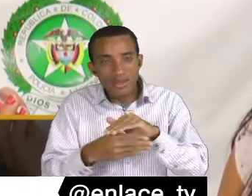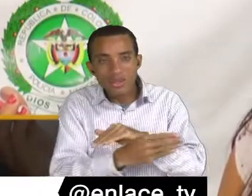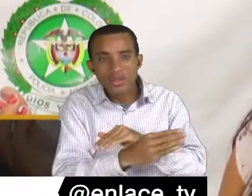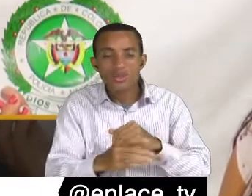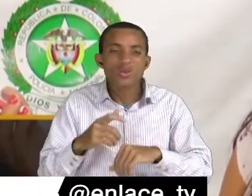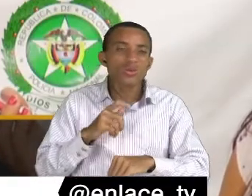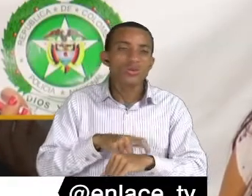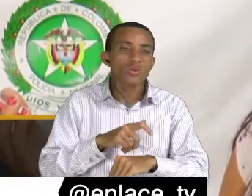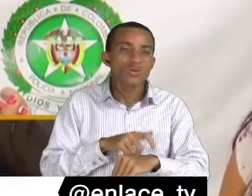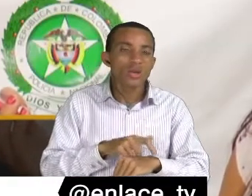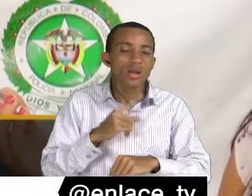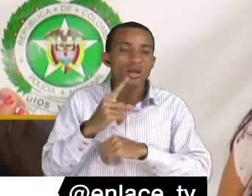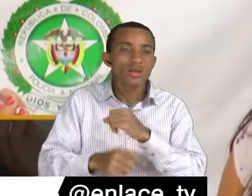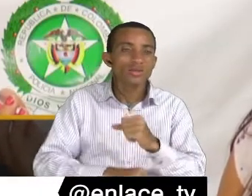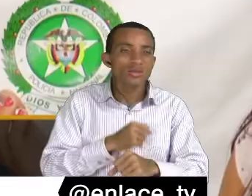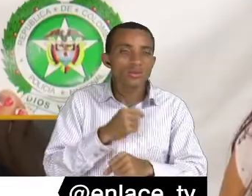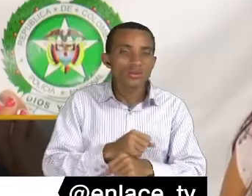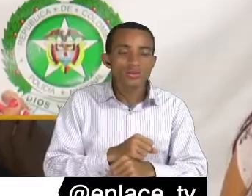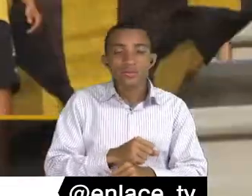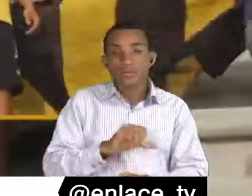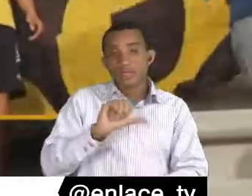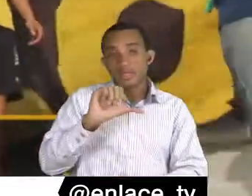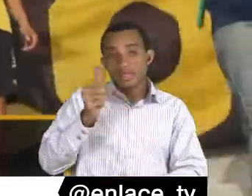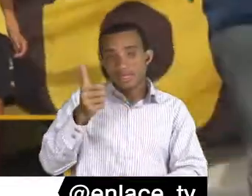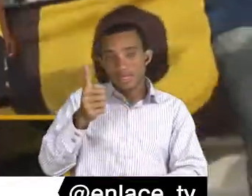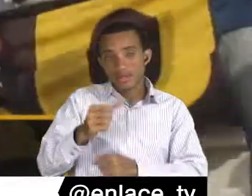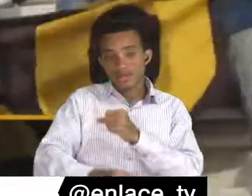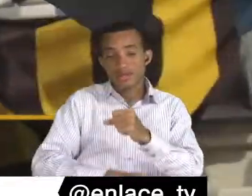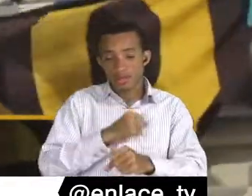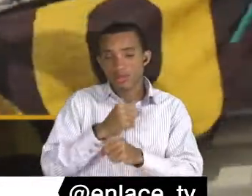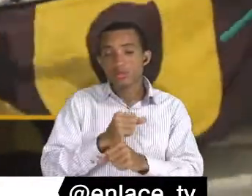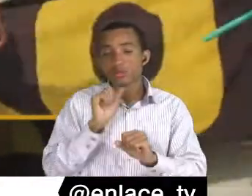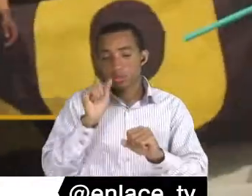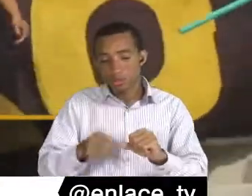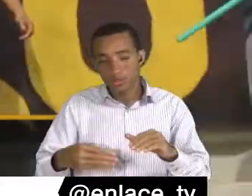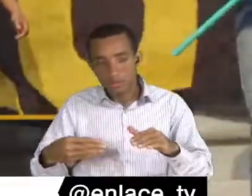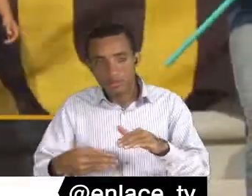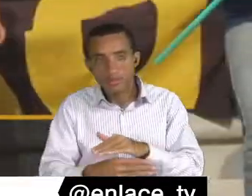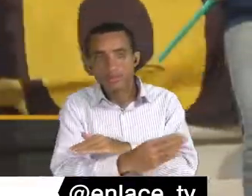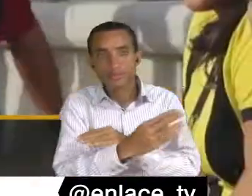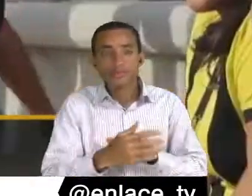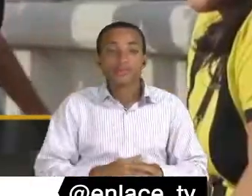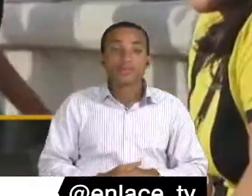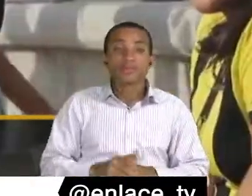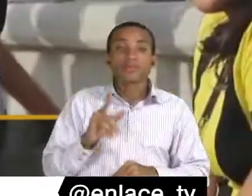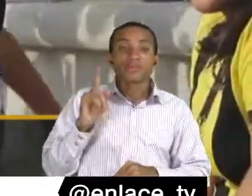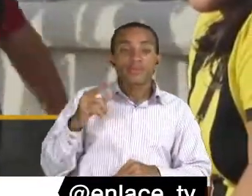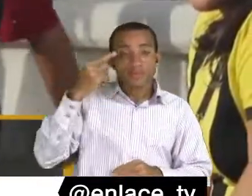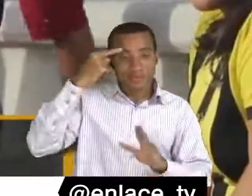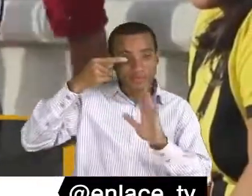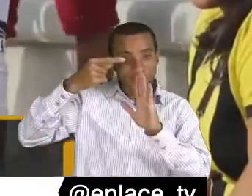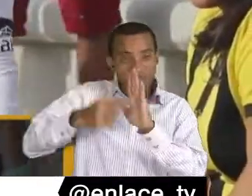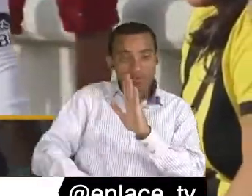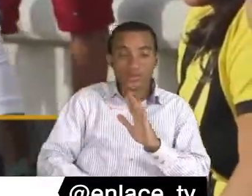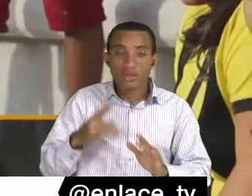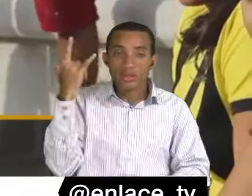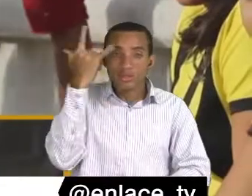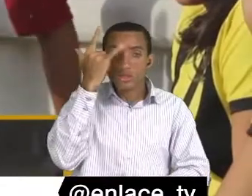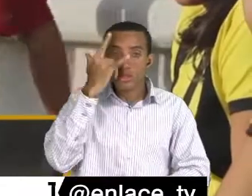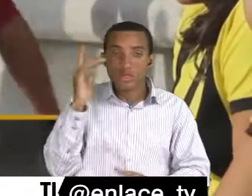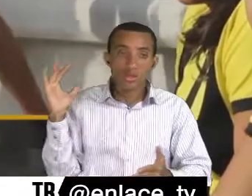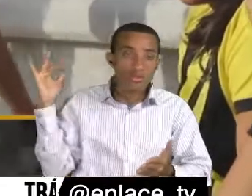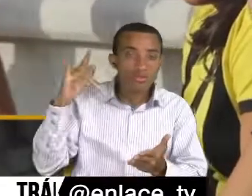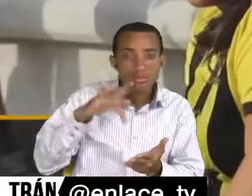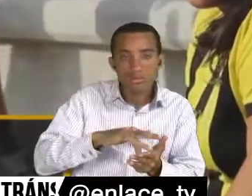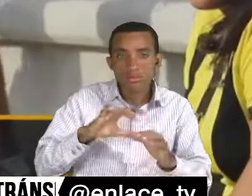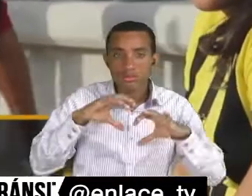adolescentes está determinada a partir de los 10 años de edad. En este partido las autoridades no permitirán el ingreso de las barras de Millonarios por las siguientes